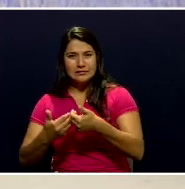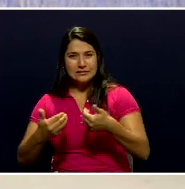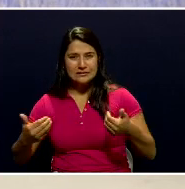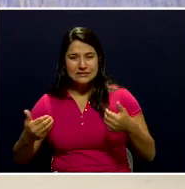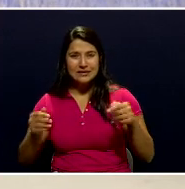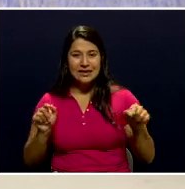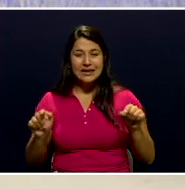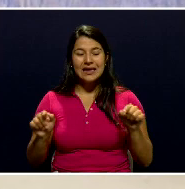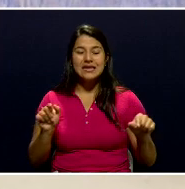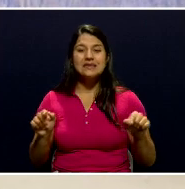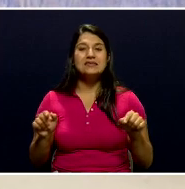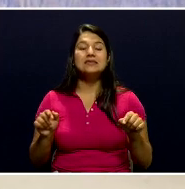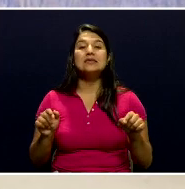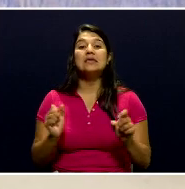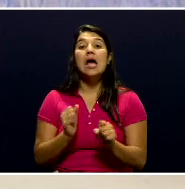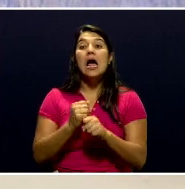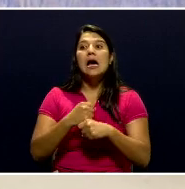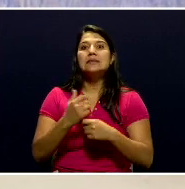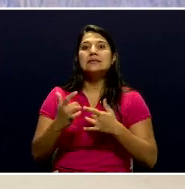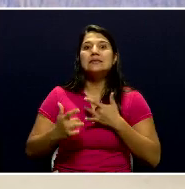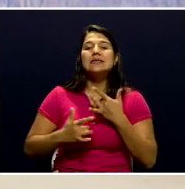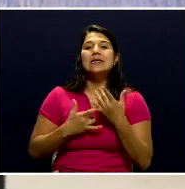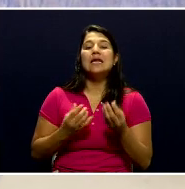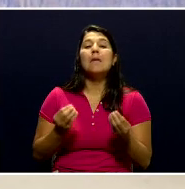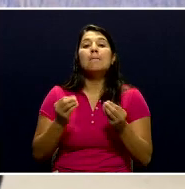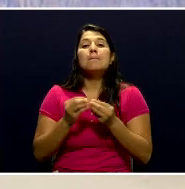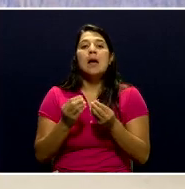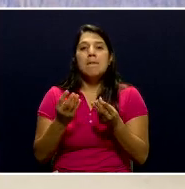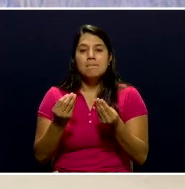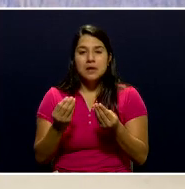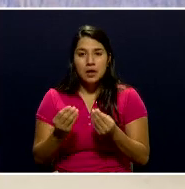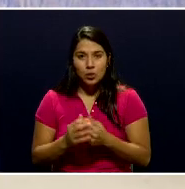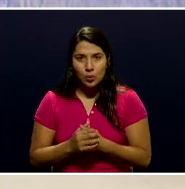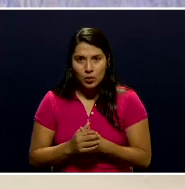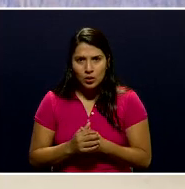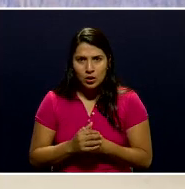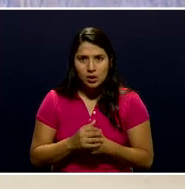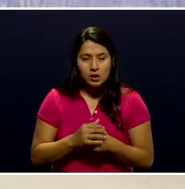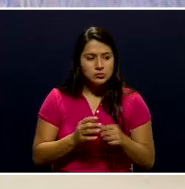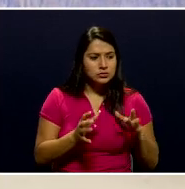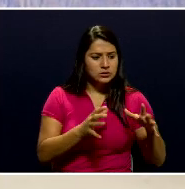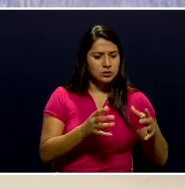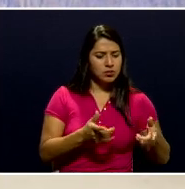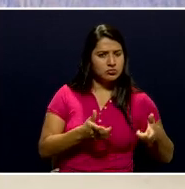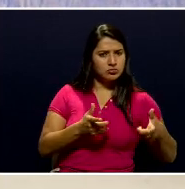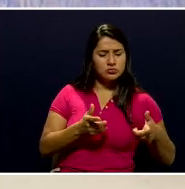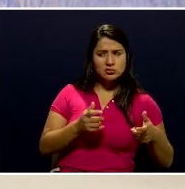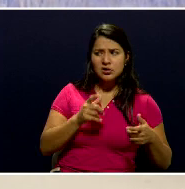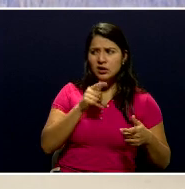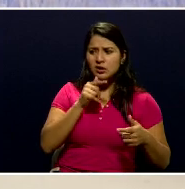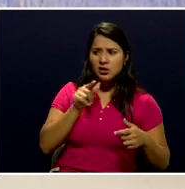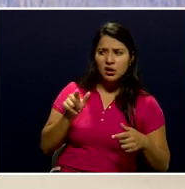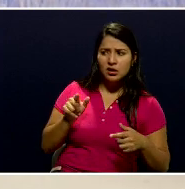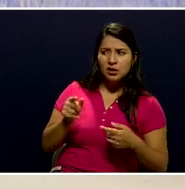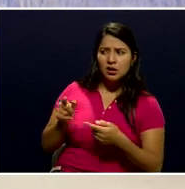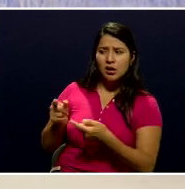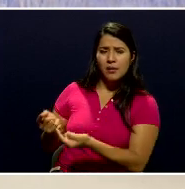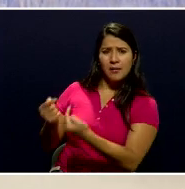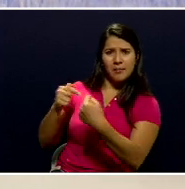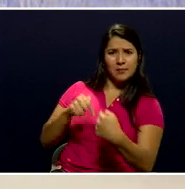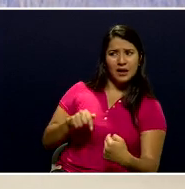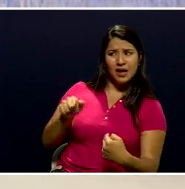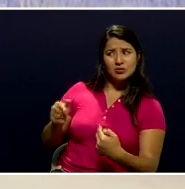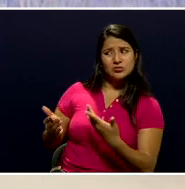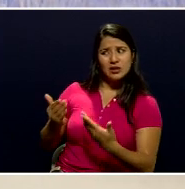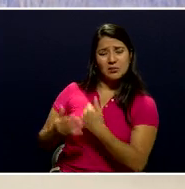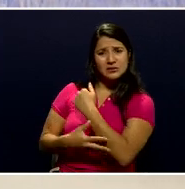nos genera esos miedos de quienes vienen los del barrio de al lado, que tal vez no tengan los mismos recursos